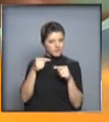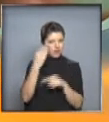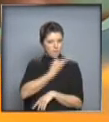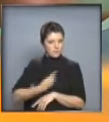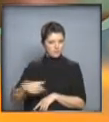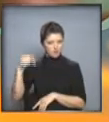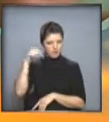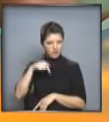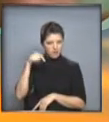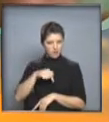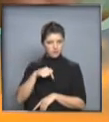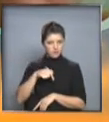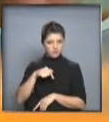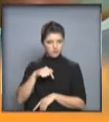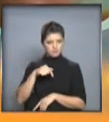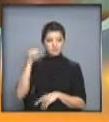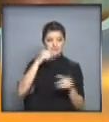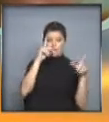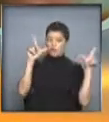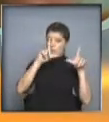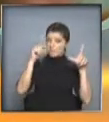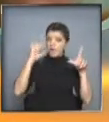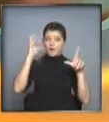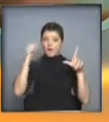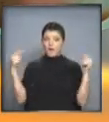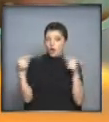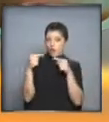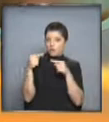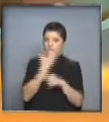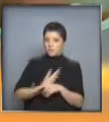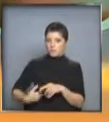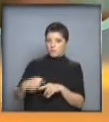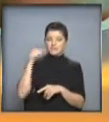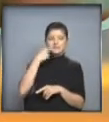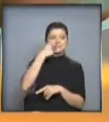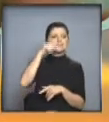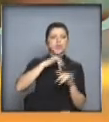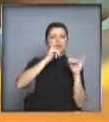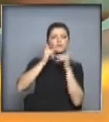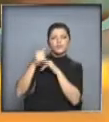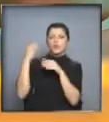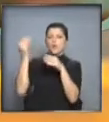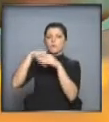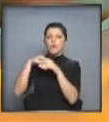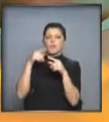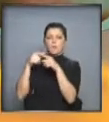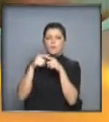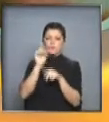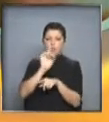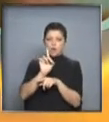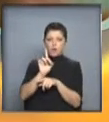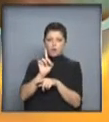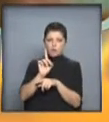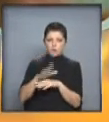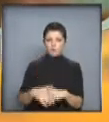Los mismos medios de comunicación son los que desprestigian la política, y los que dicen que militar está mal, que los chicos solamente están para perder tiempo. Que muestran solamente una faceta